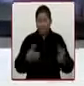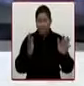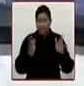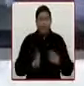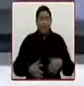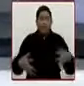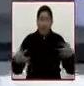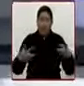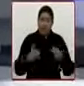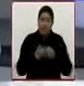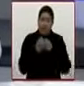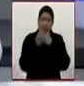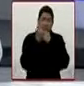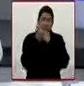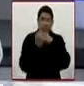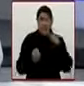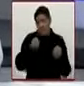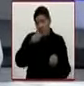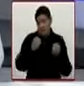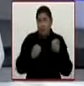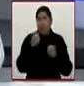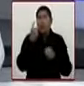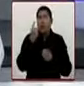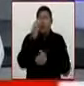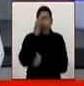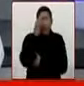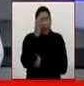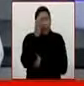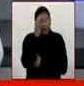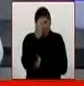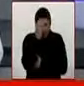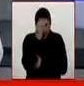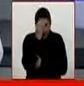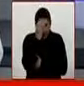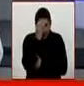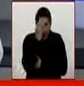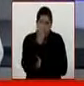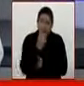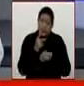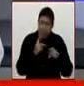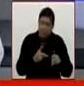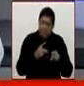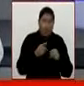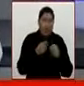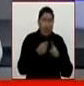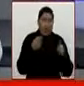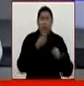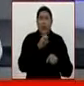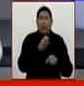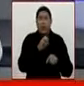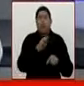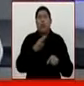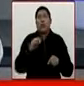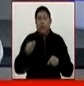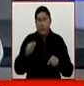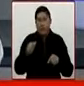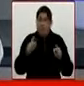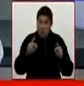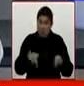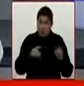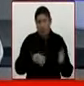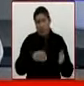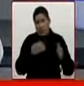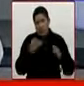Hablemos de accidentes y le vamos a contar uno que se ha cobrado la vida de uno de los pasajeros de este Cochabamba. Paradójicamente, esta persona